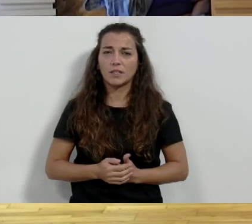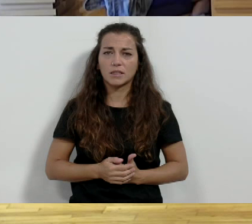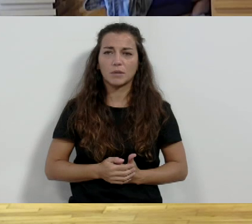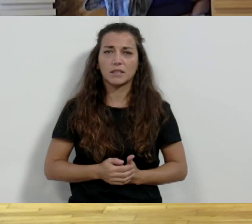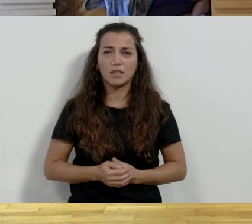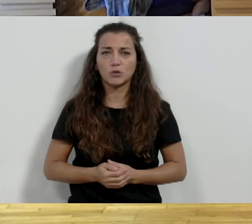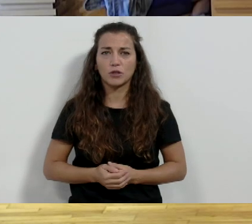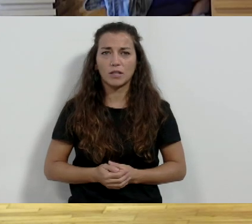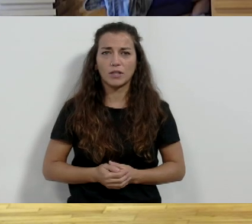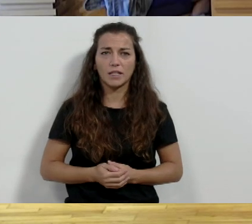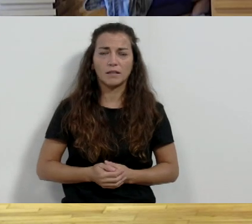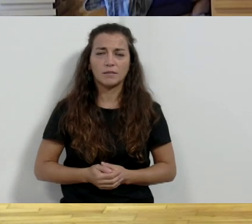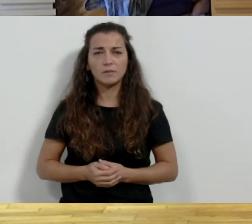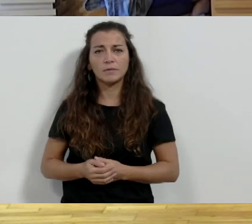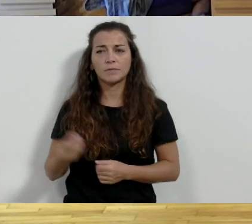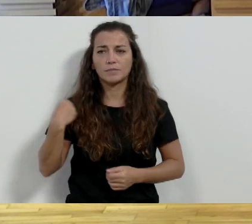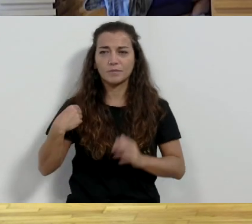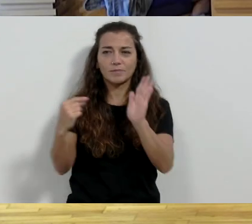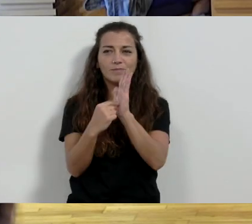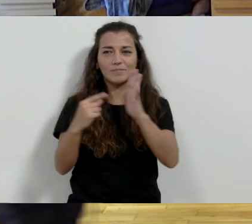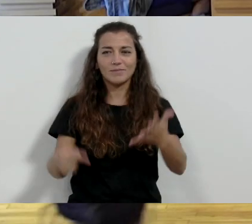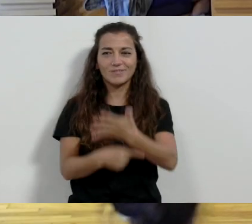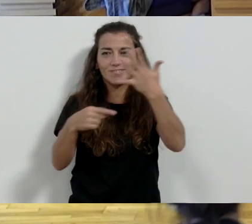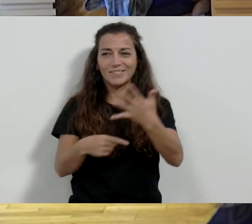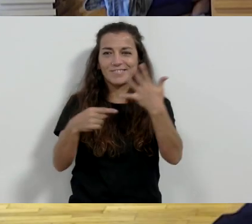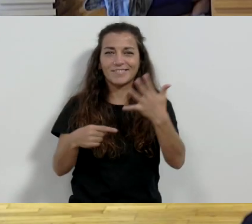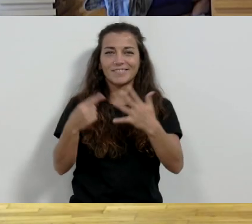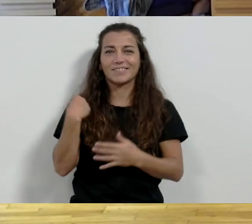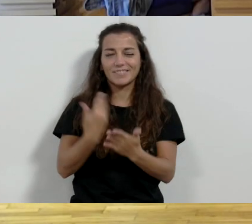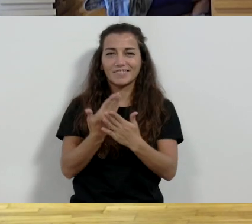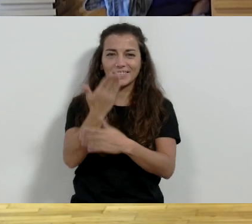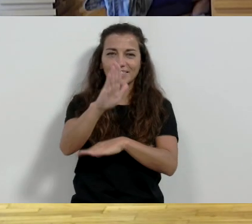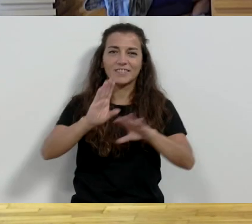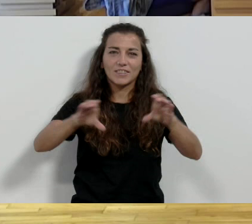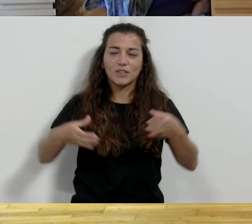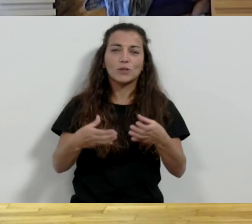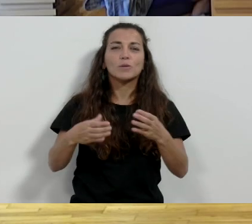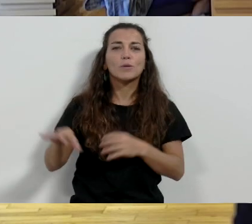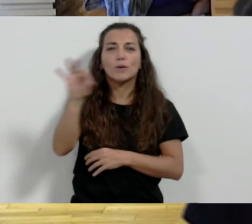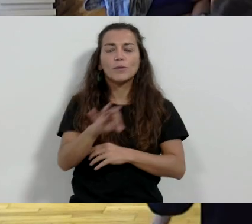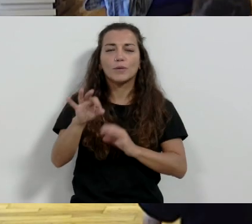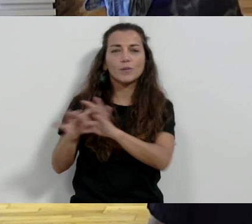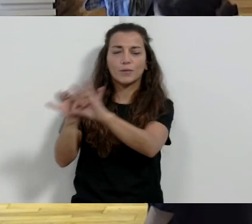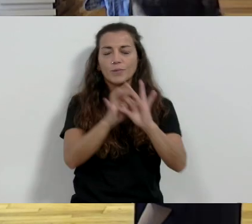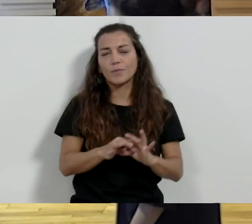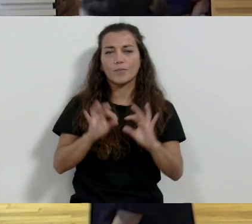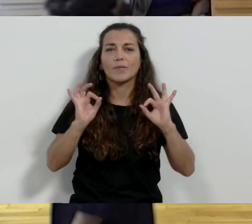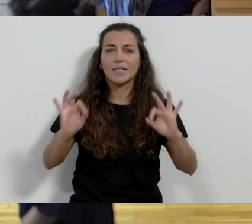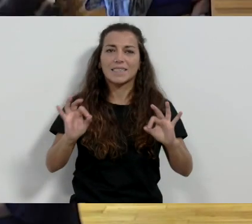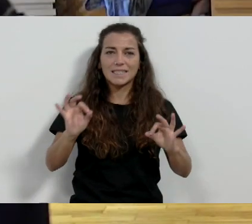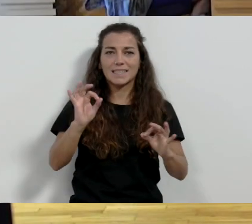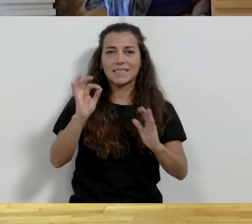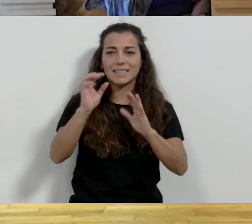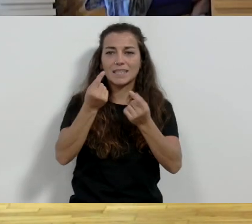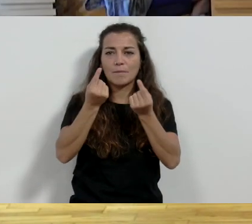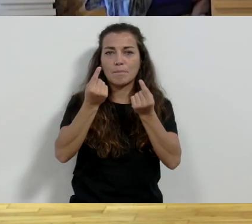Y pasamos al punto número 6, moción Grupo Político Unidas Podemos, moción inventario de regalos y presentes. Señor secretario. Sí,